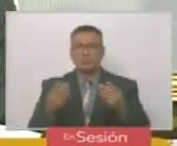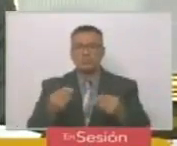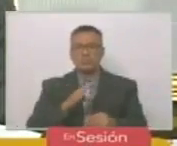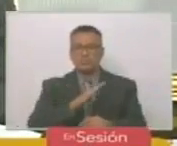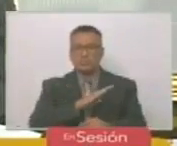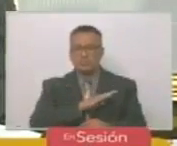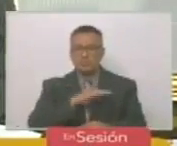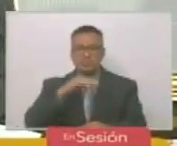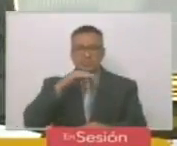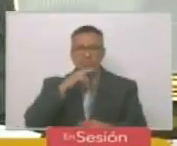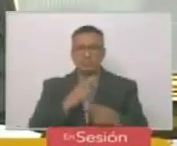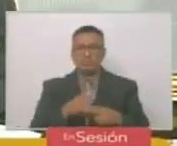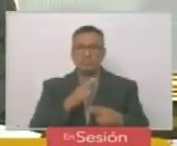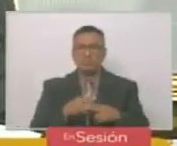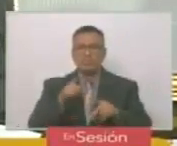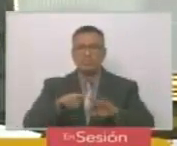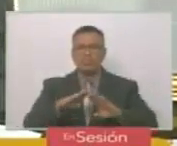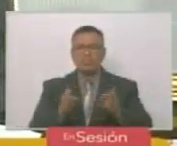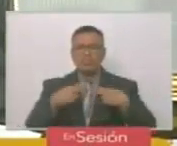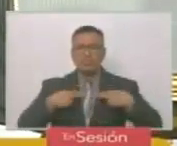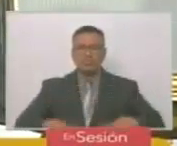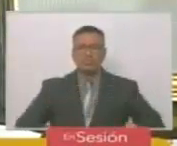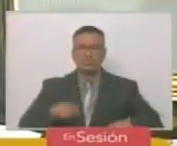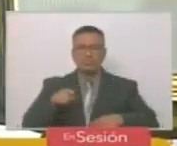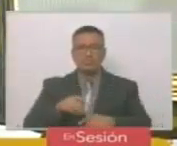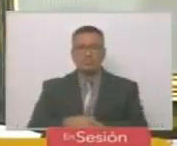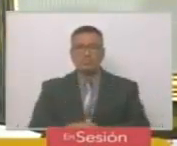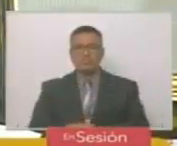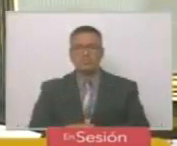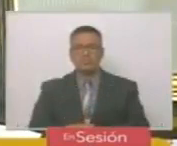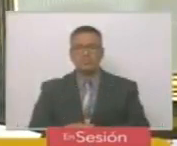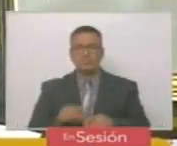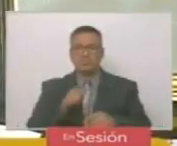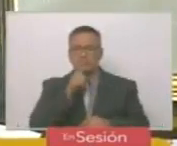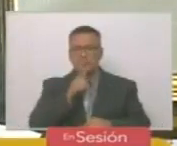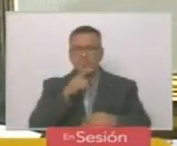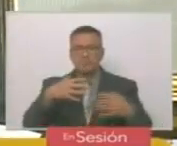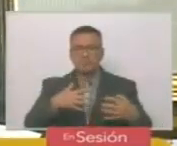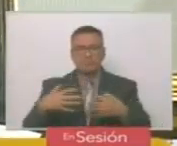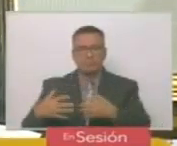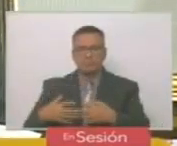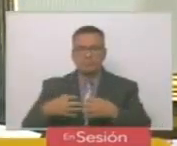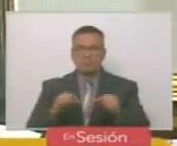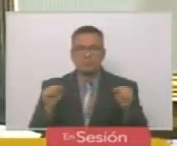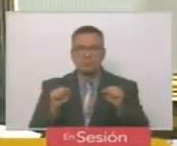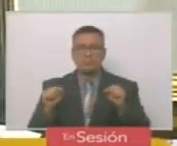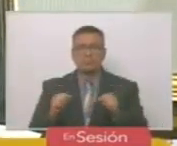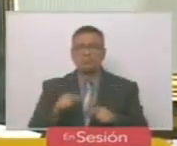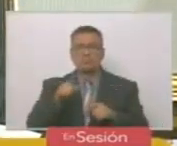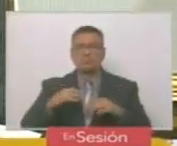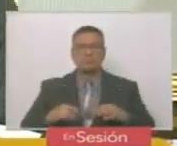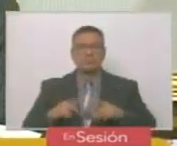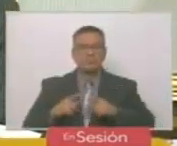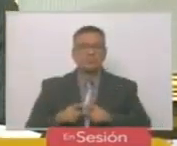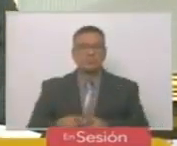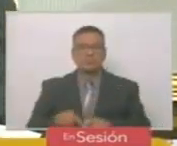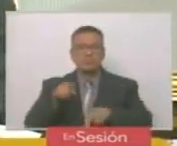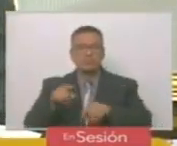la especie humana que fue la mal llamada Guerra Fría. Y en estos momentos